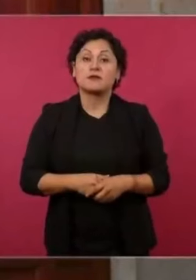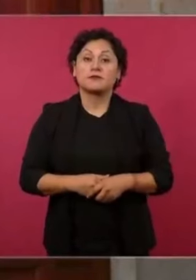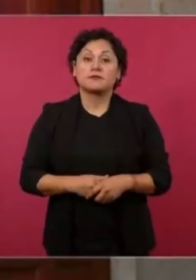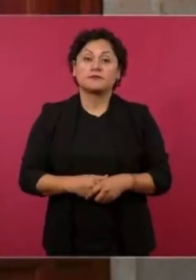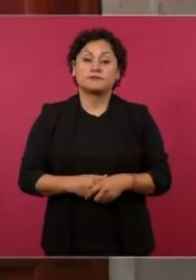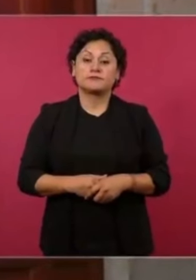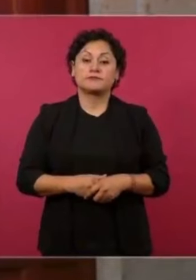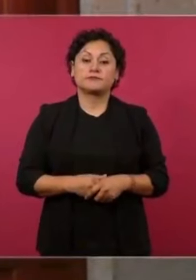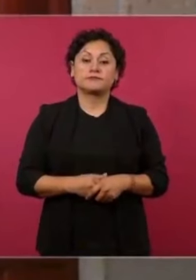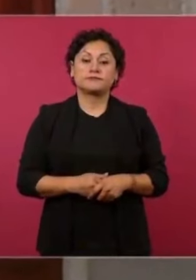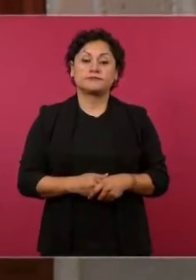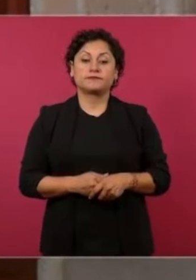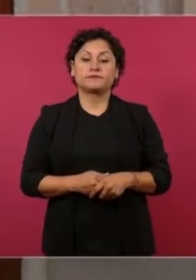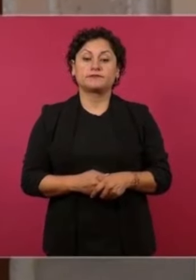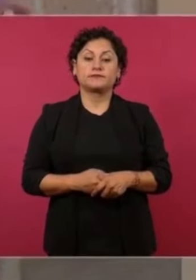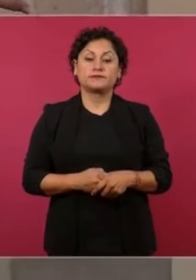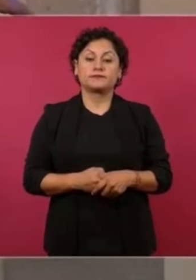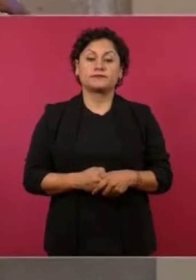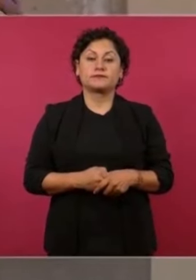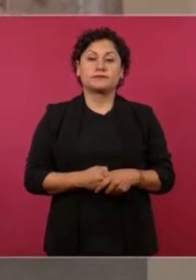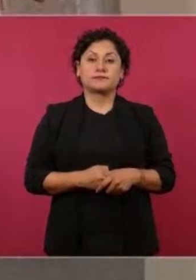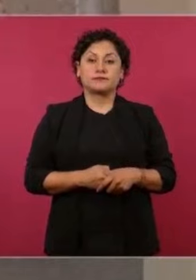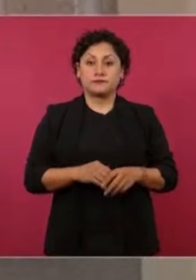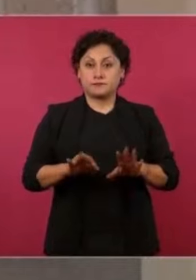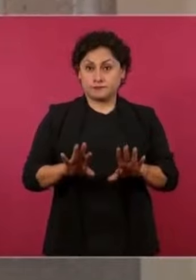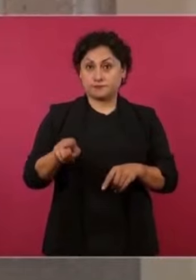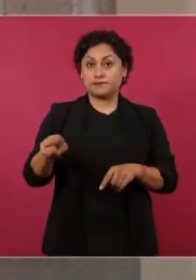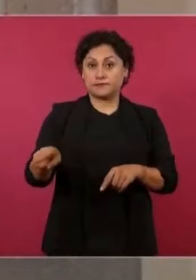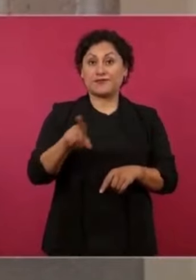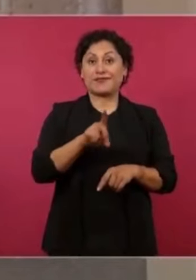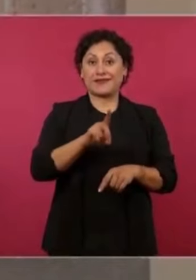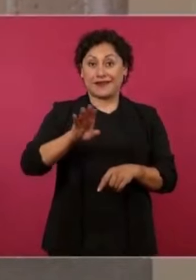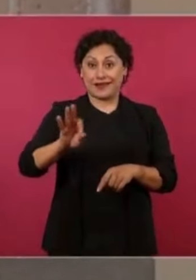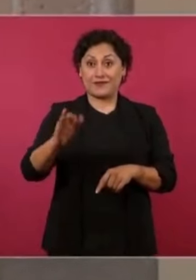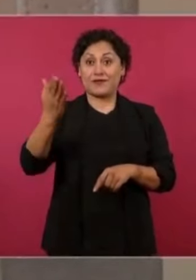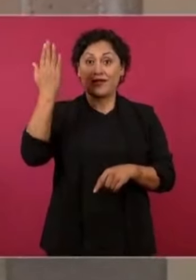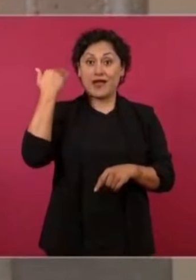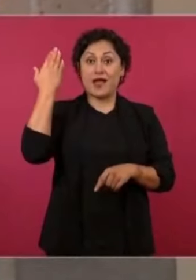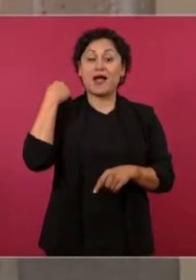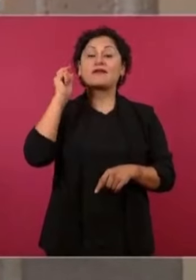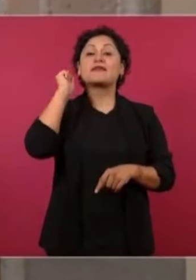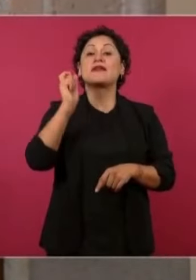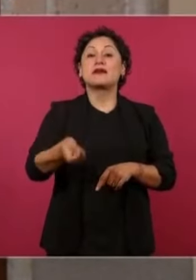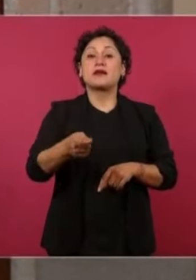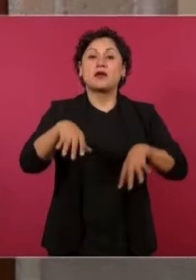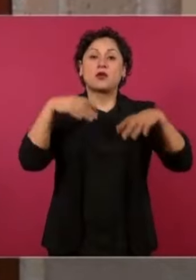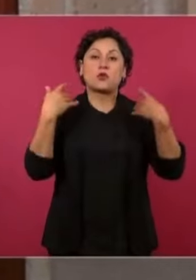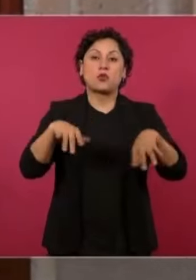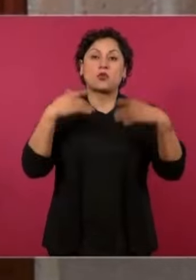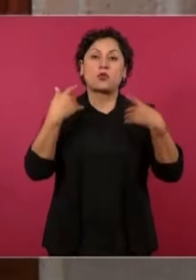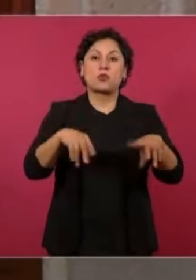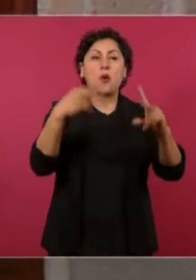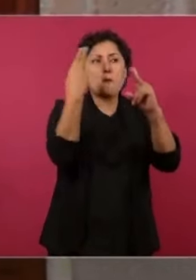Era extraño. El Distrito Federal registraba entonces los índices de criminalidad más bajos